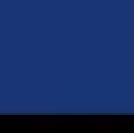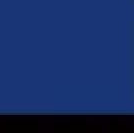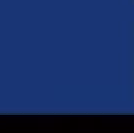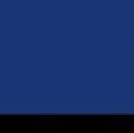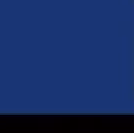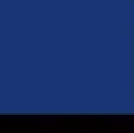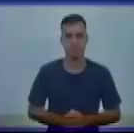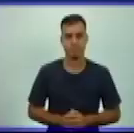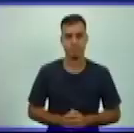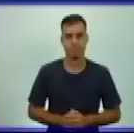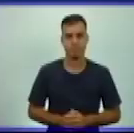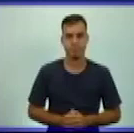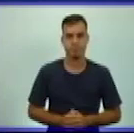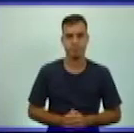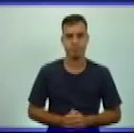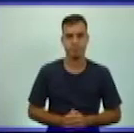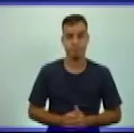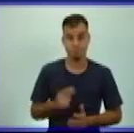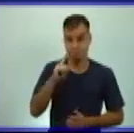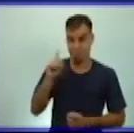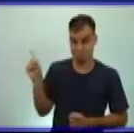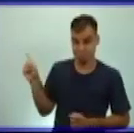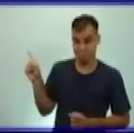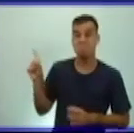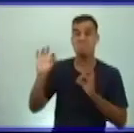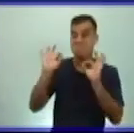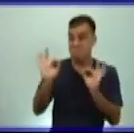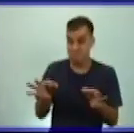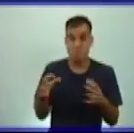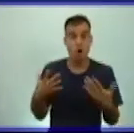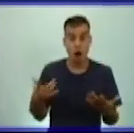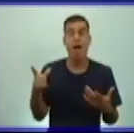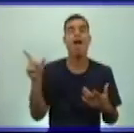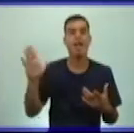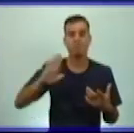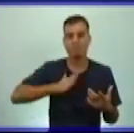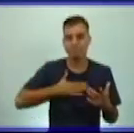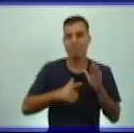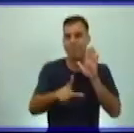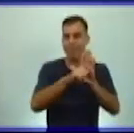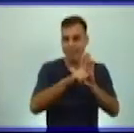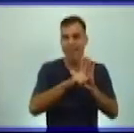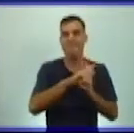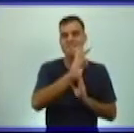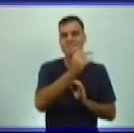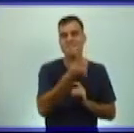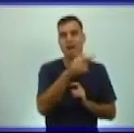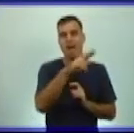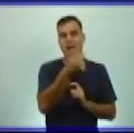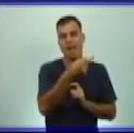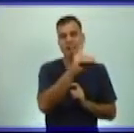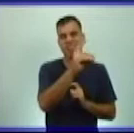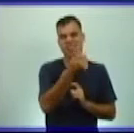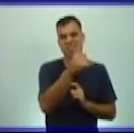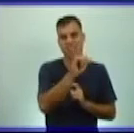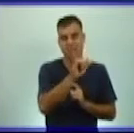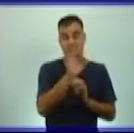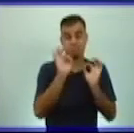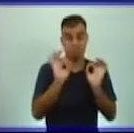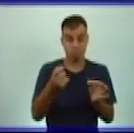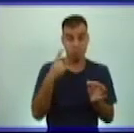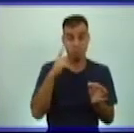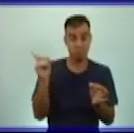En la diapositiva estamos viendo la esencia de la ley de Faraday. La FEN que se induce en ese